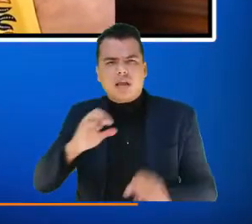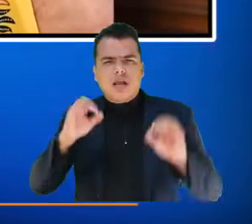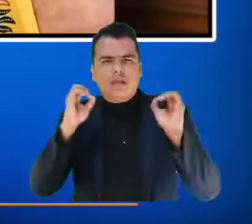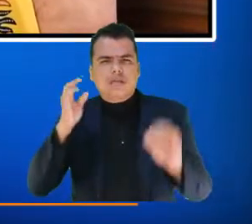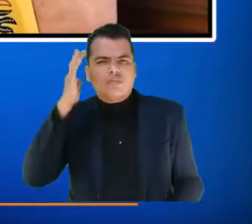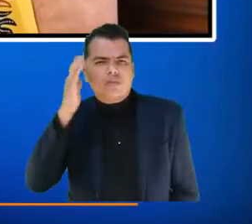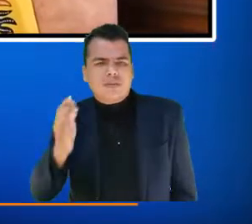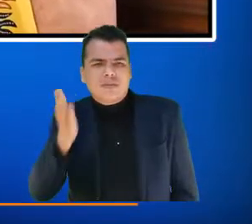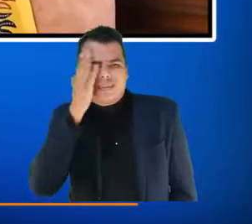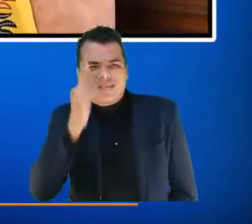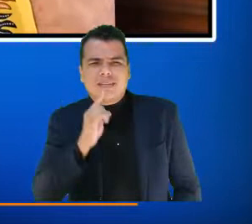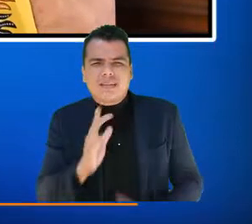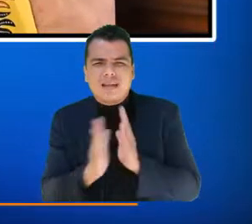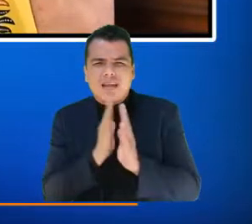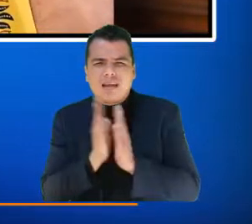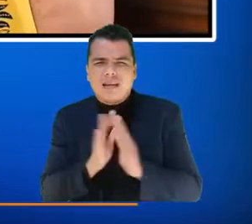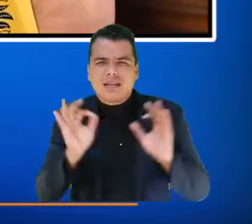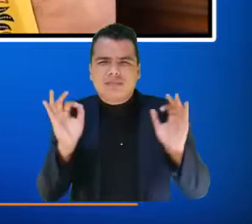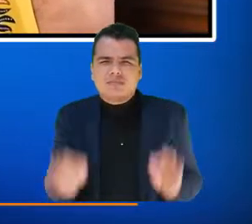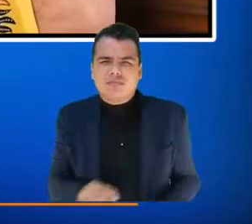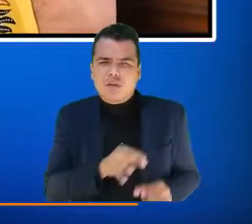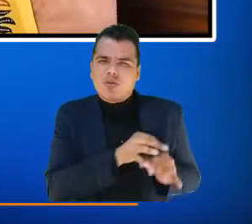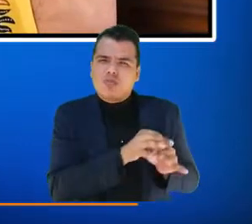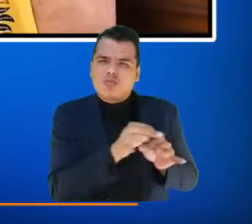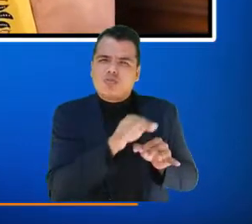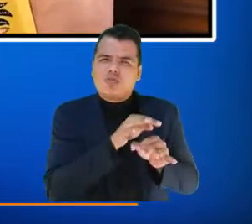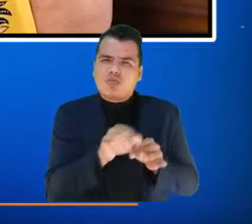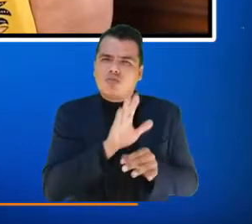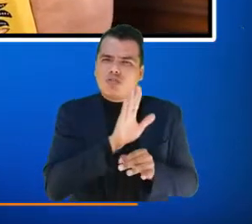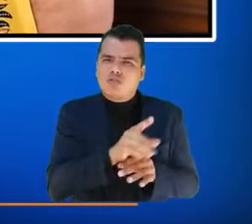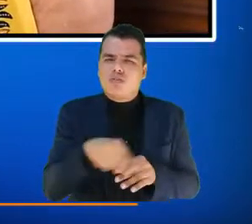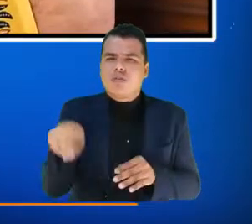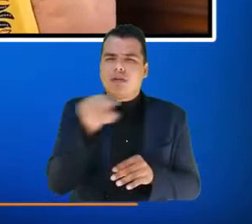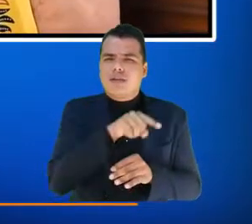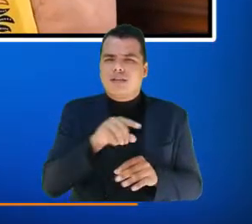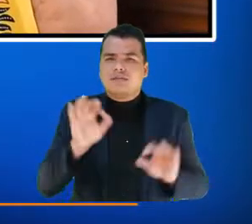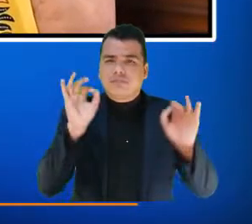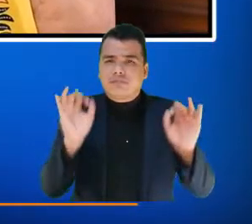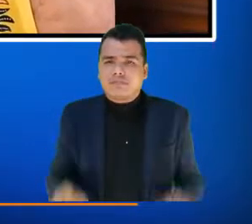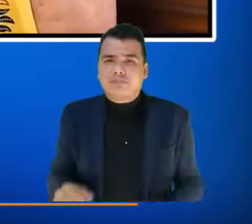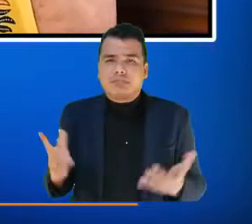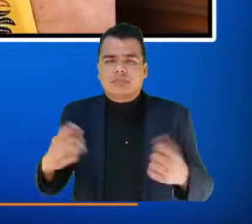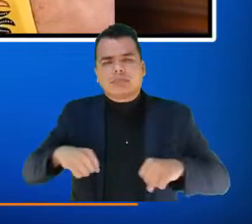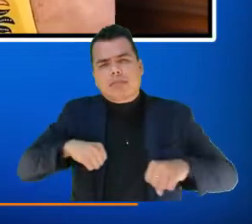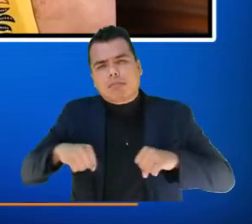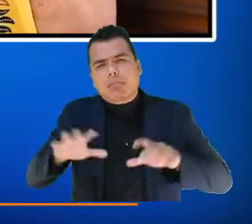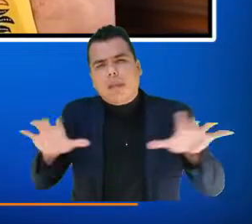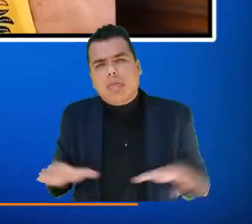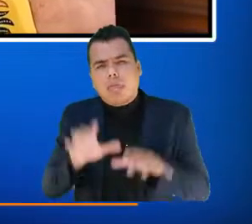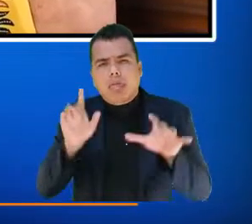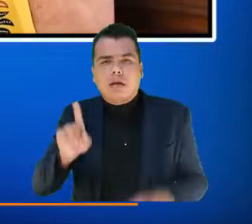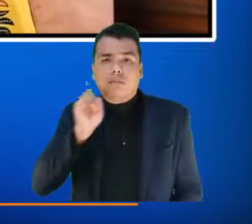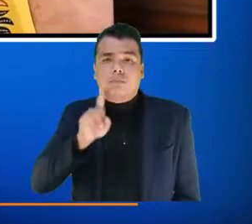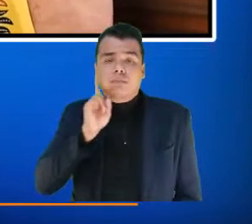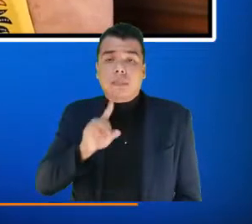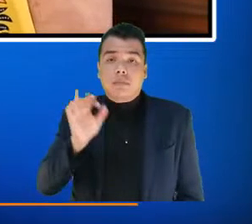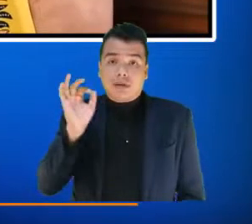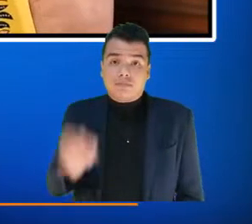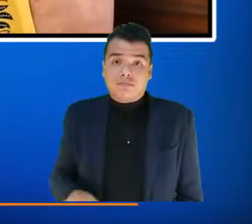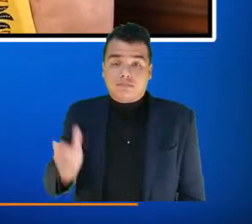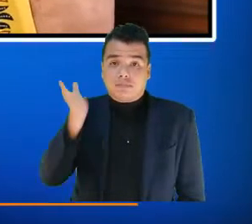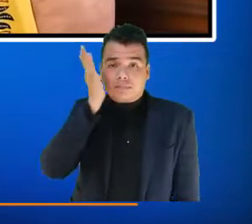y que como usted dice, vienen de un pueblo de un origen de esclavos, pero que de todos